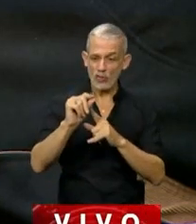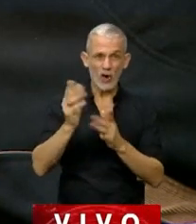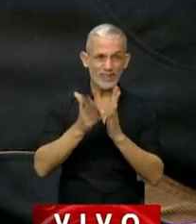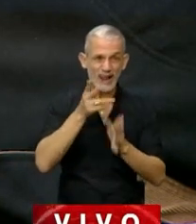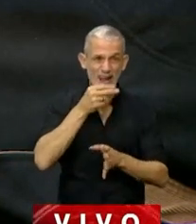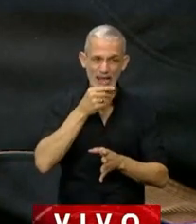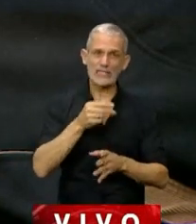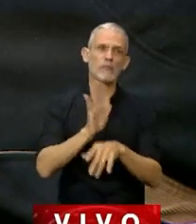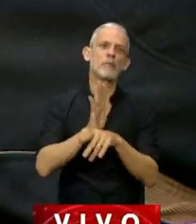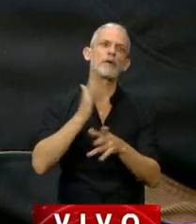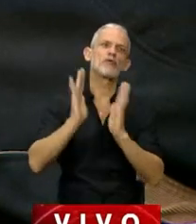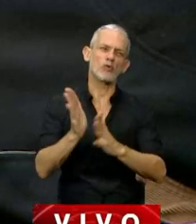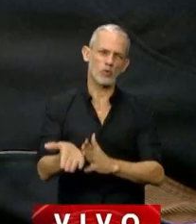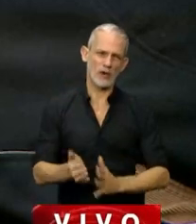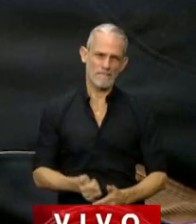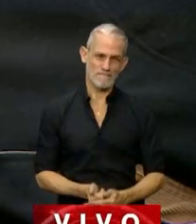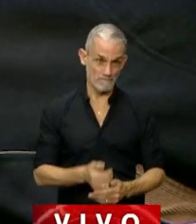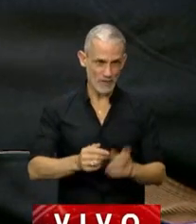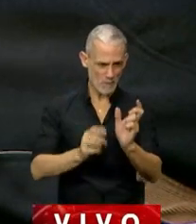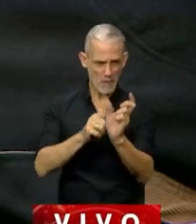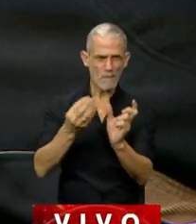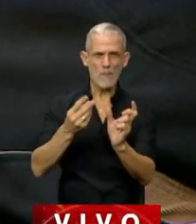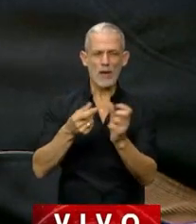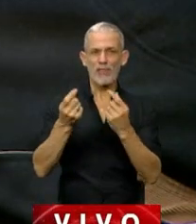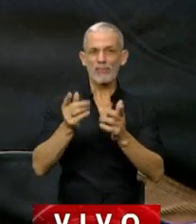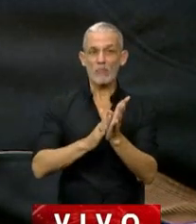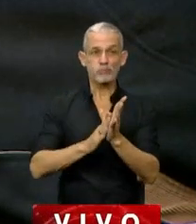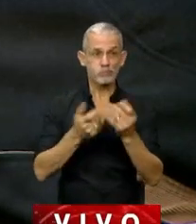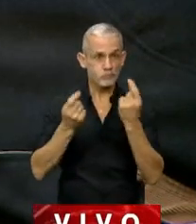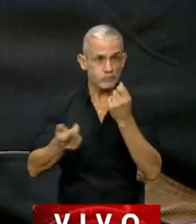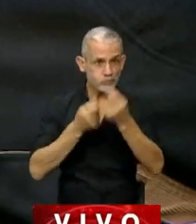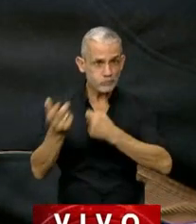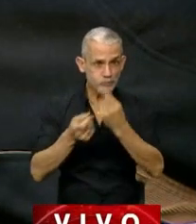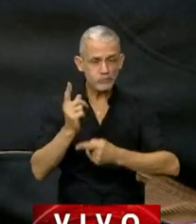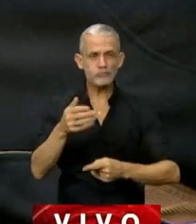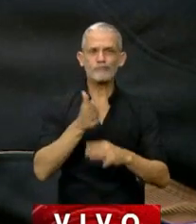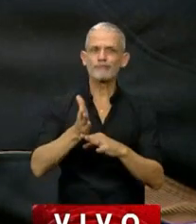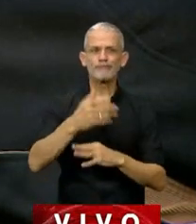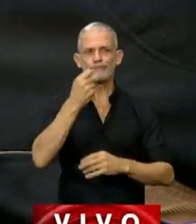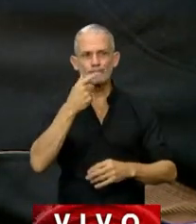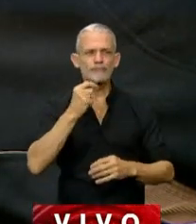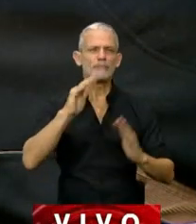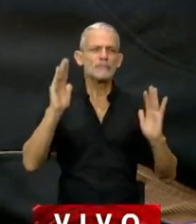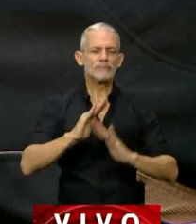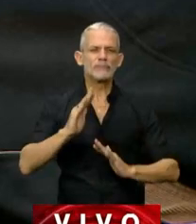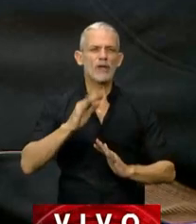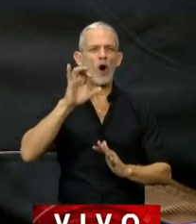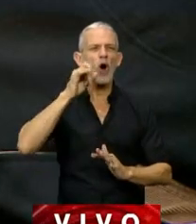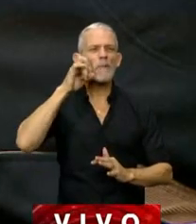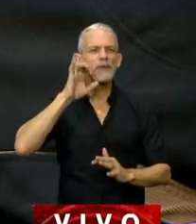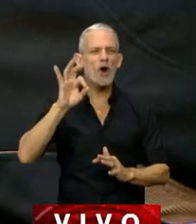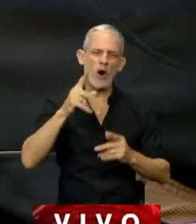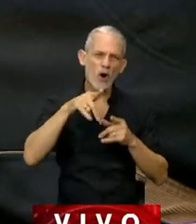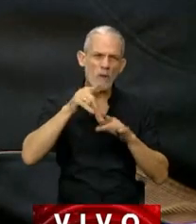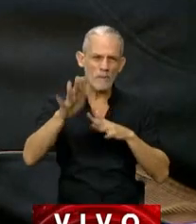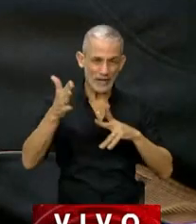se considera tortura. ¿Y por qué lo dice? Porque hay que garantizar la disponibilidad y la accesibilidad de los analgésicos opioides.